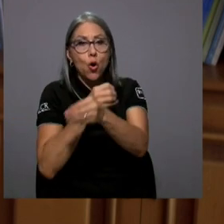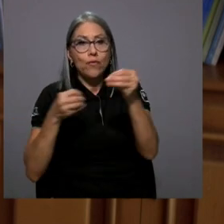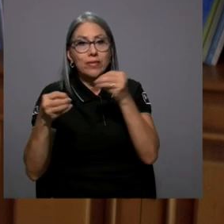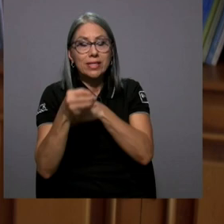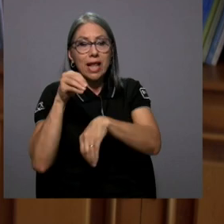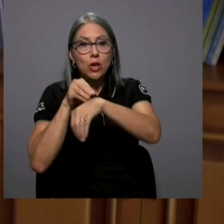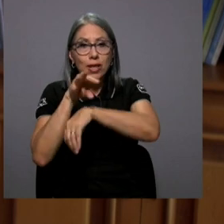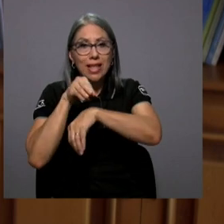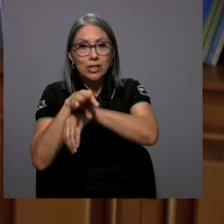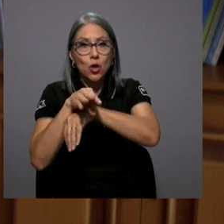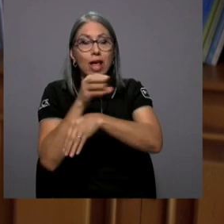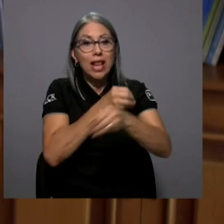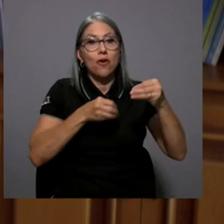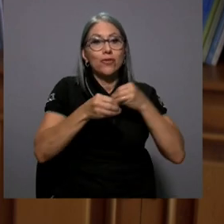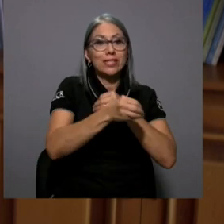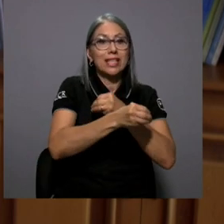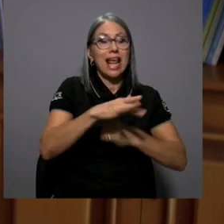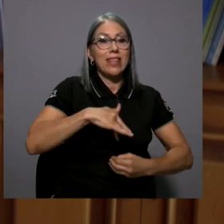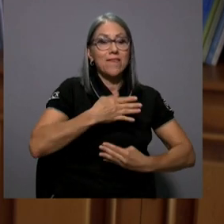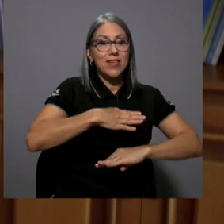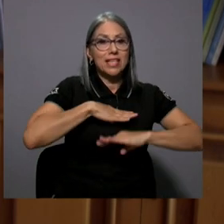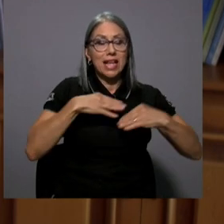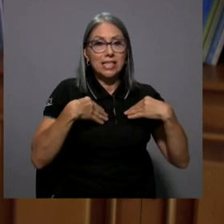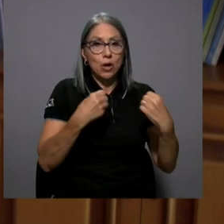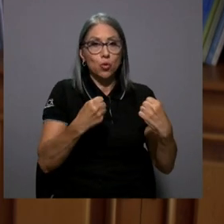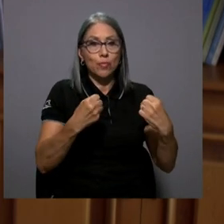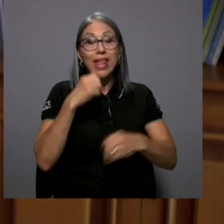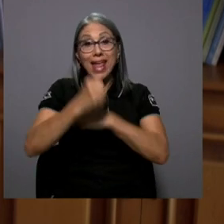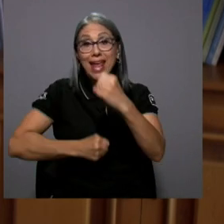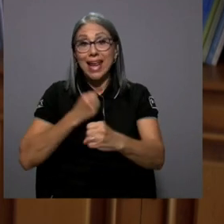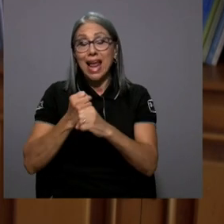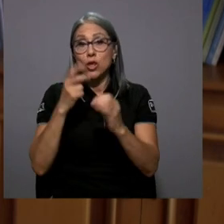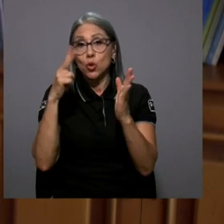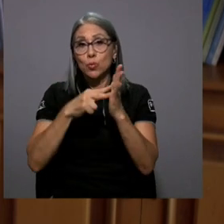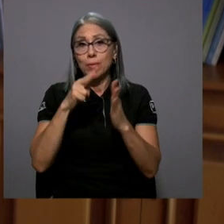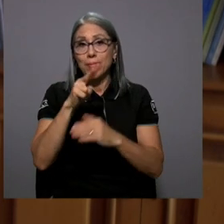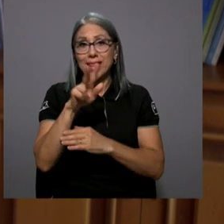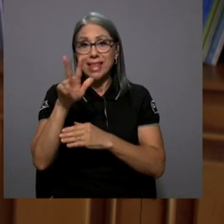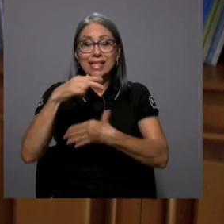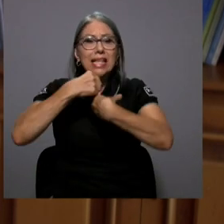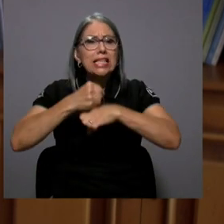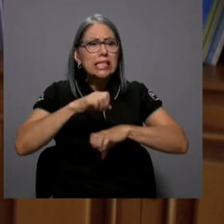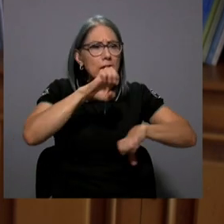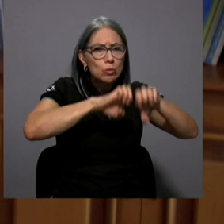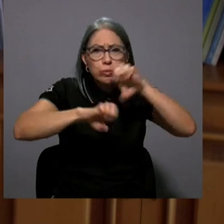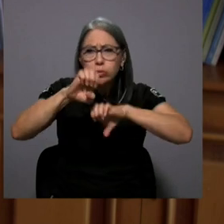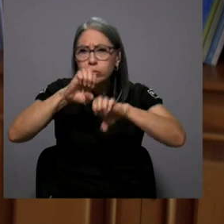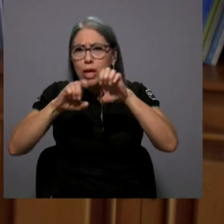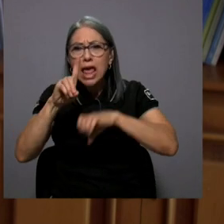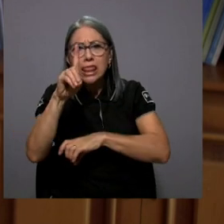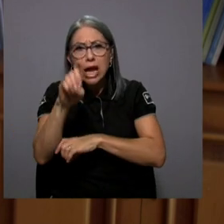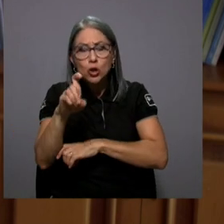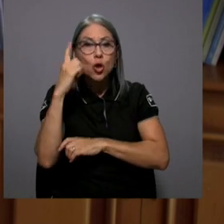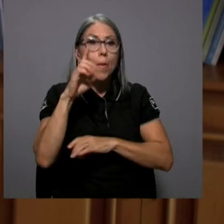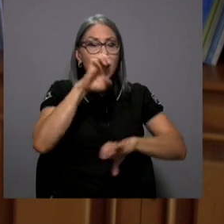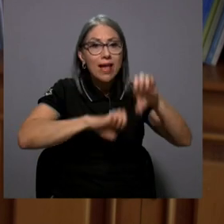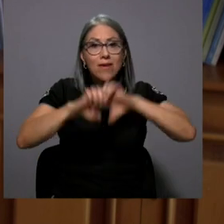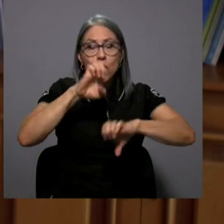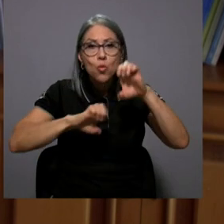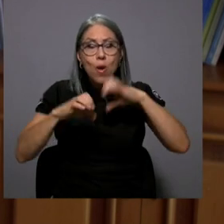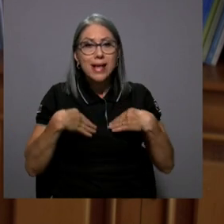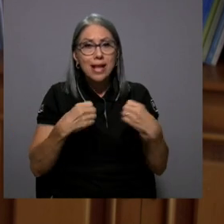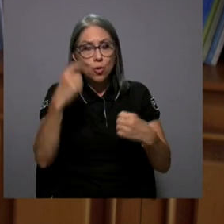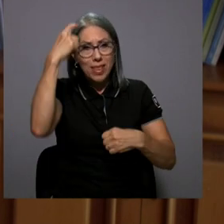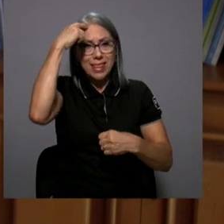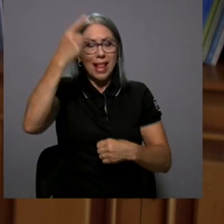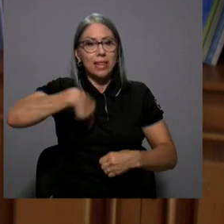la Oficina de Orientación y la Oficina de Bienestar y Salud, en el 2023 realizaron un diagnóstico para evaluar el estado de la salud mental